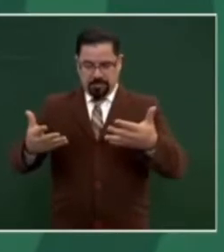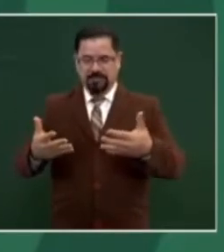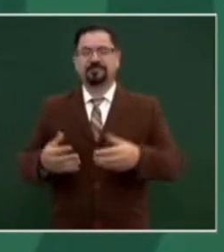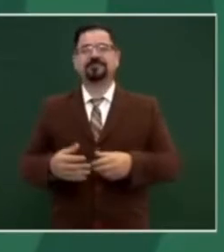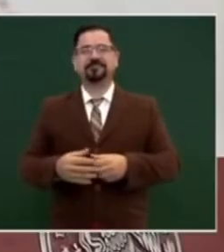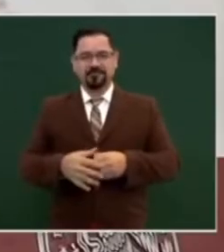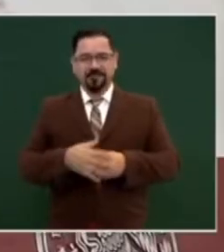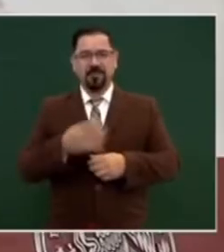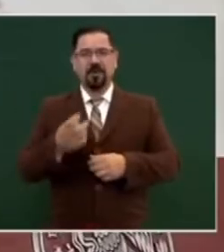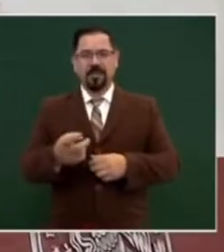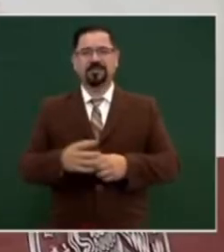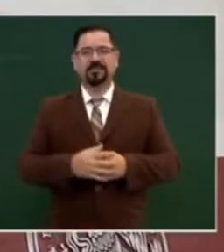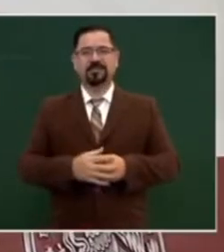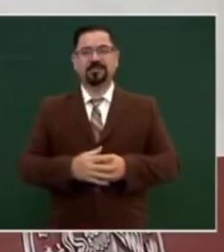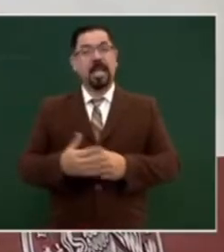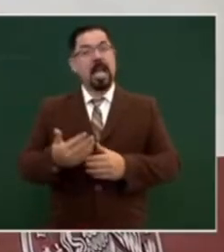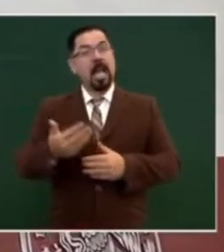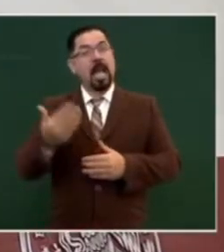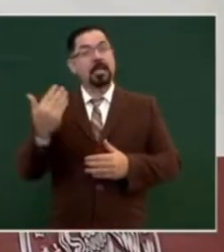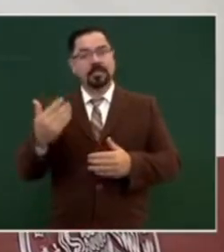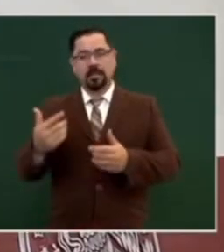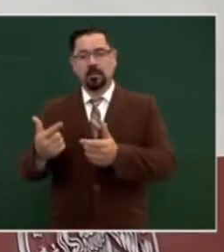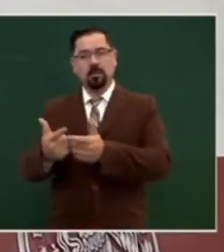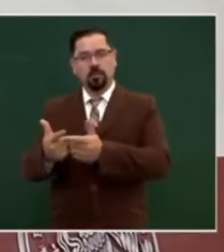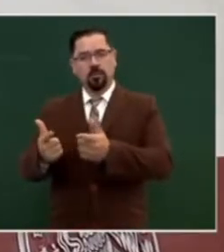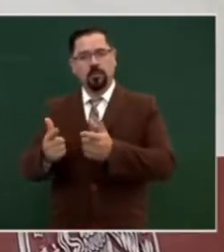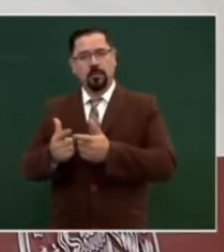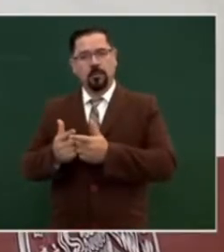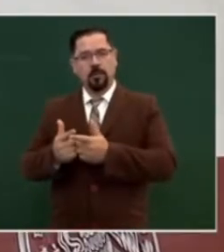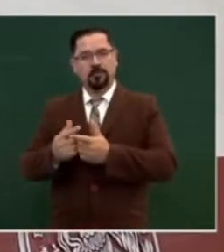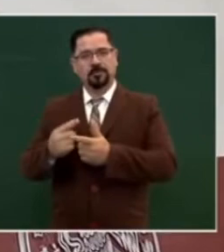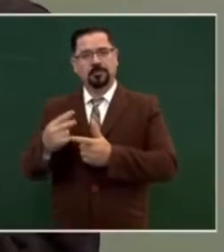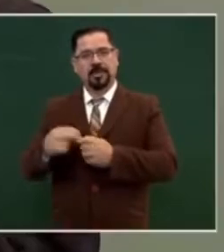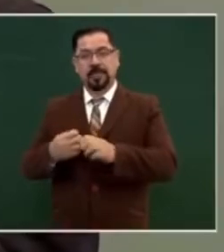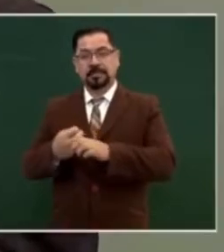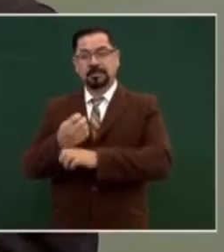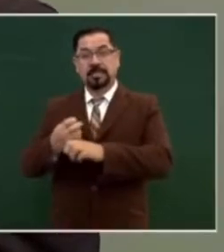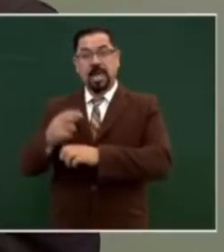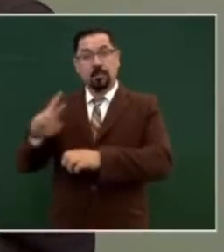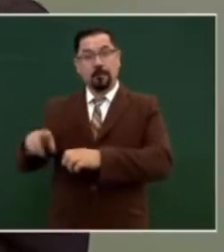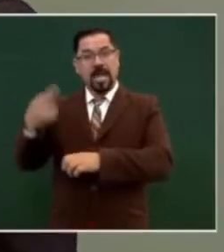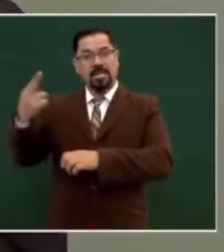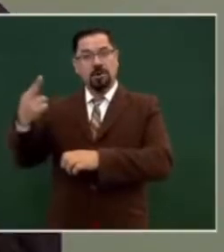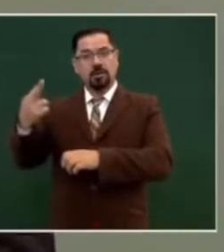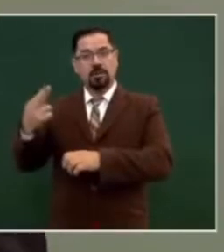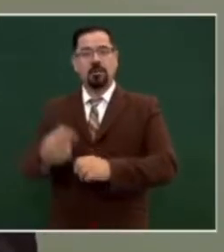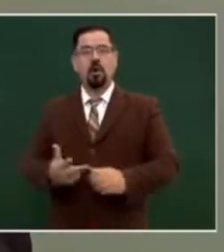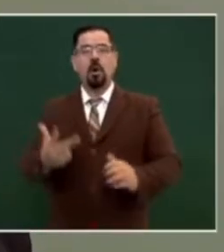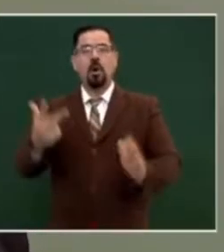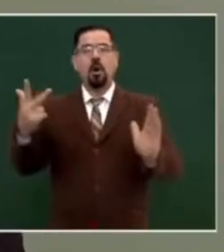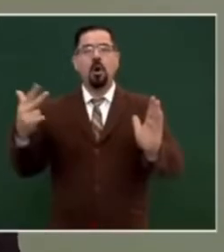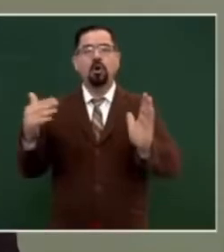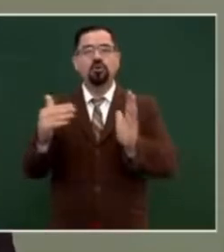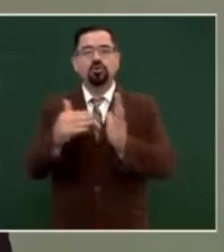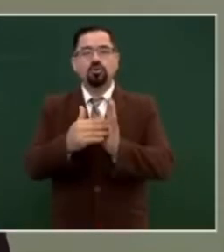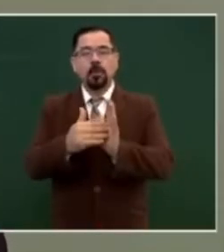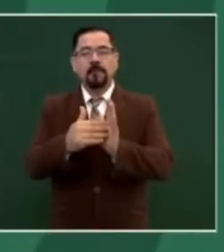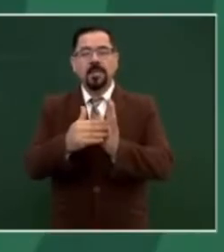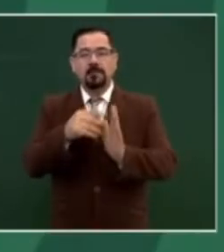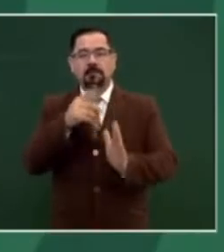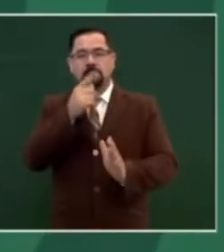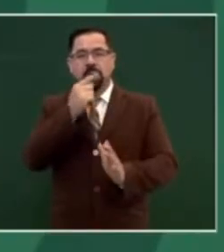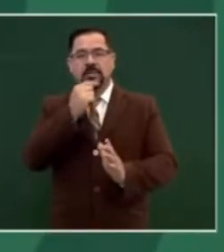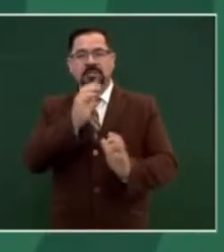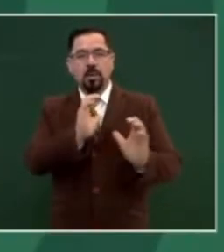y nos ahorramos muchísimo eran ocho mil elementos no lo olvidemos los que